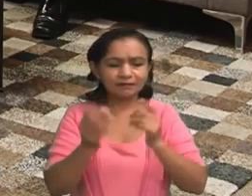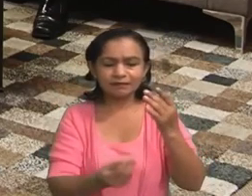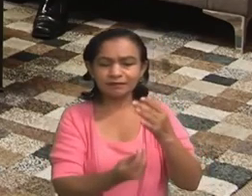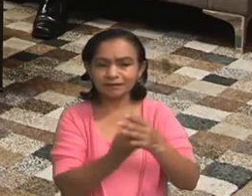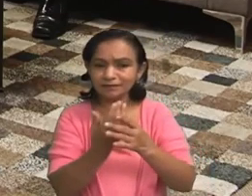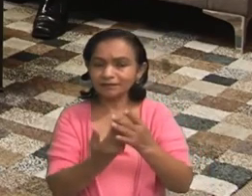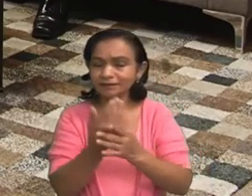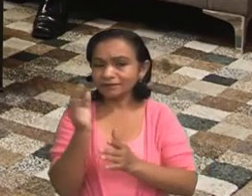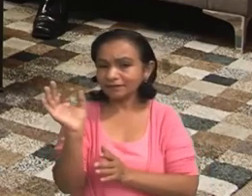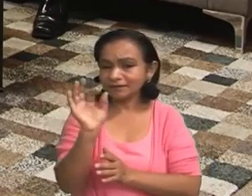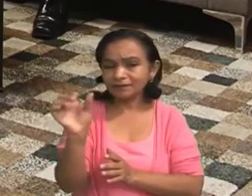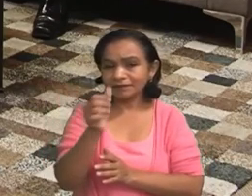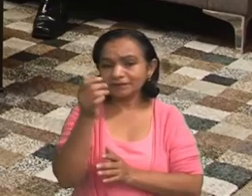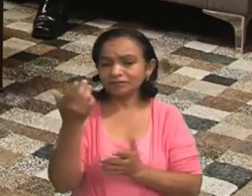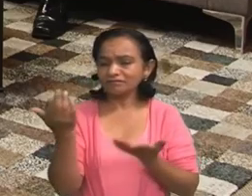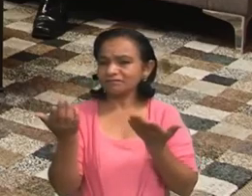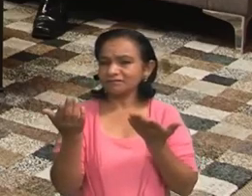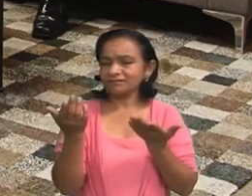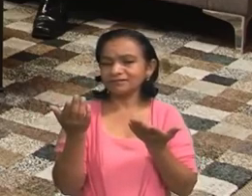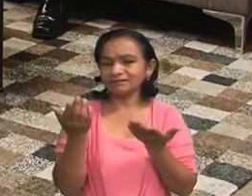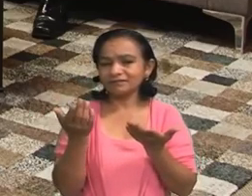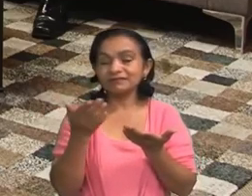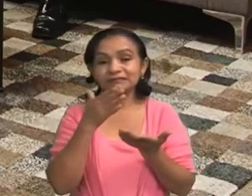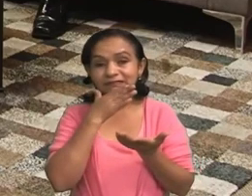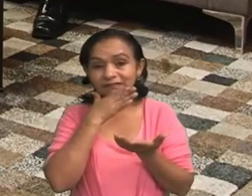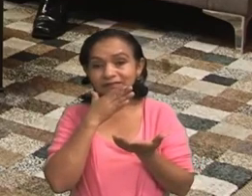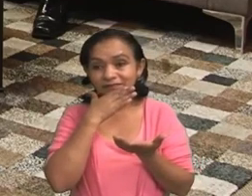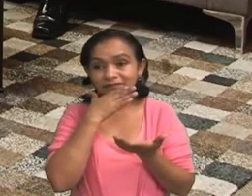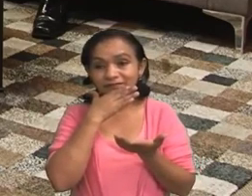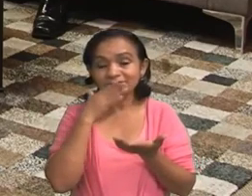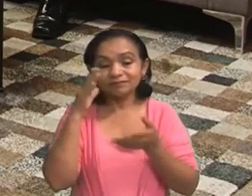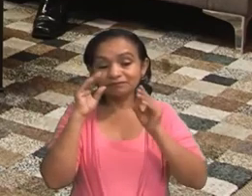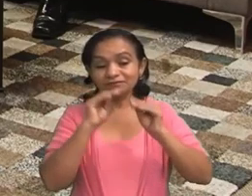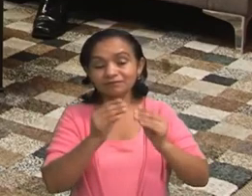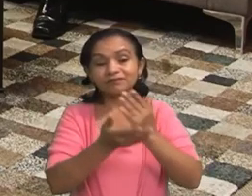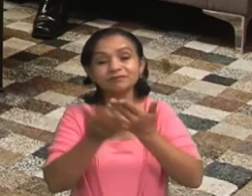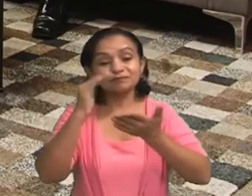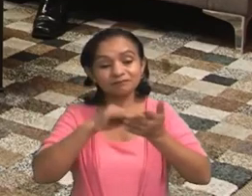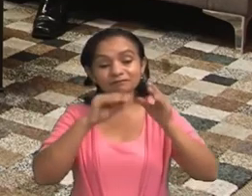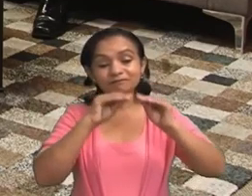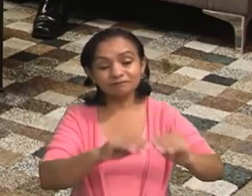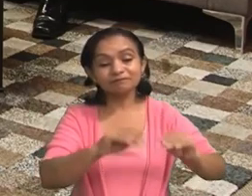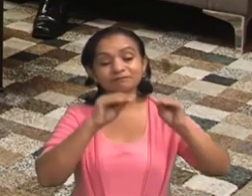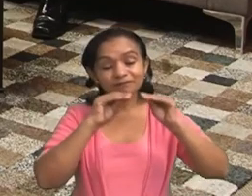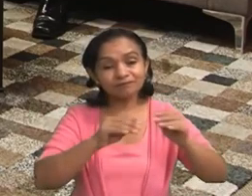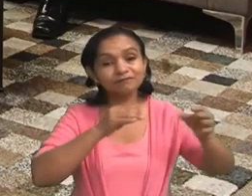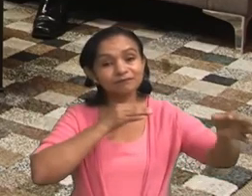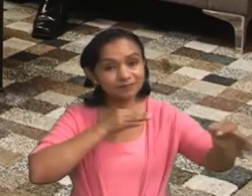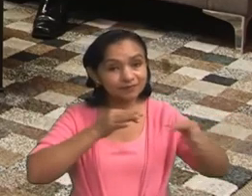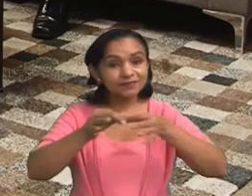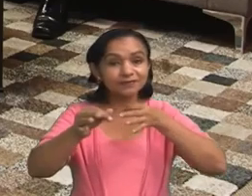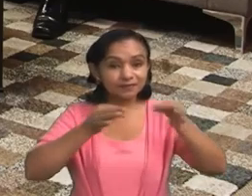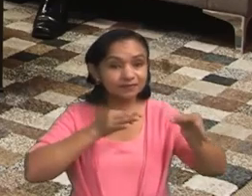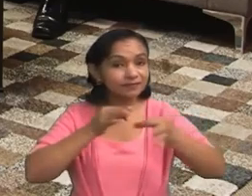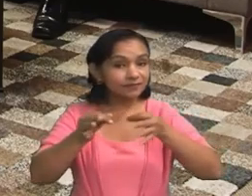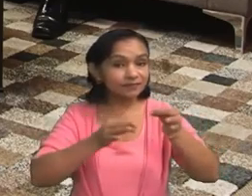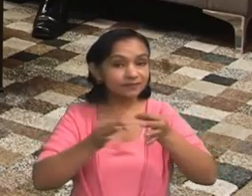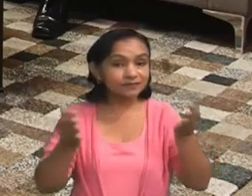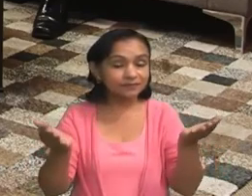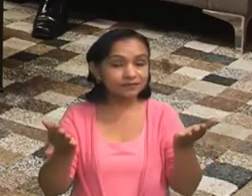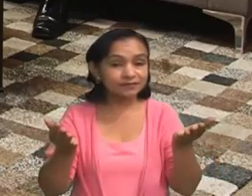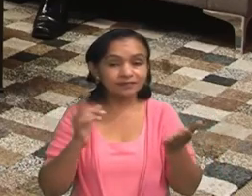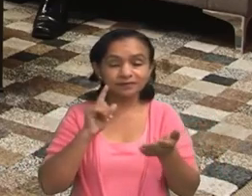otros tipos de insumos, eso implica un proceso de formación, de concientización, y para